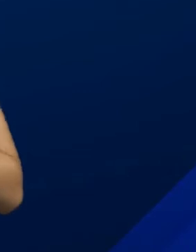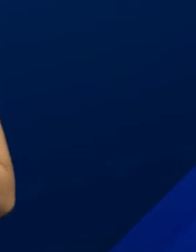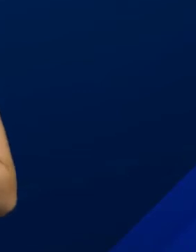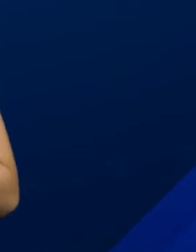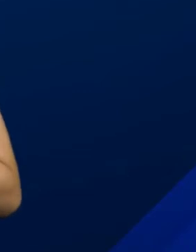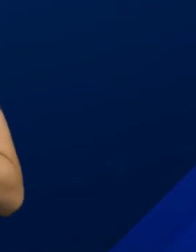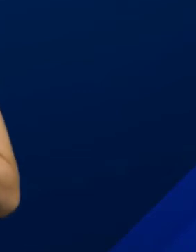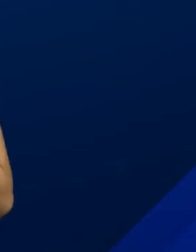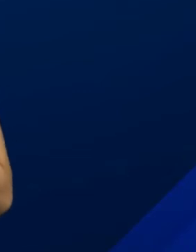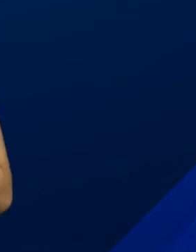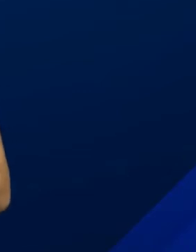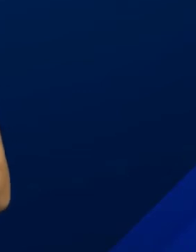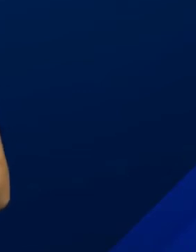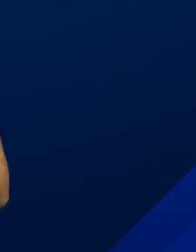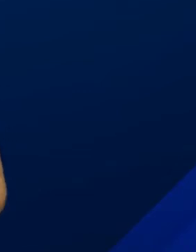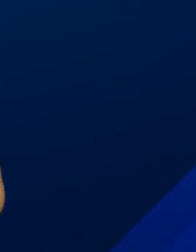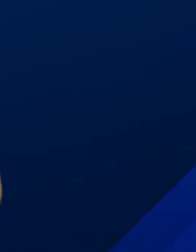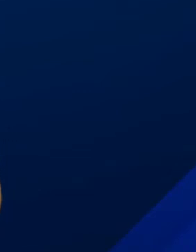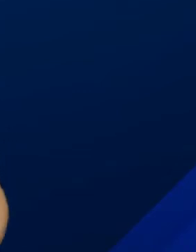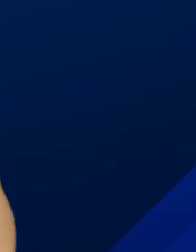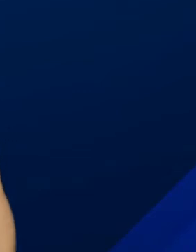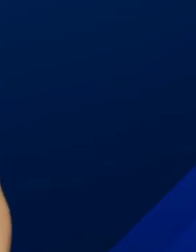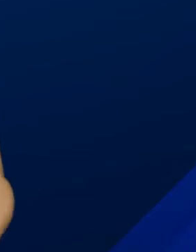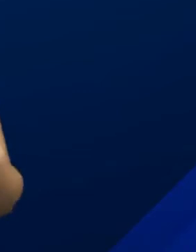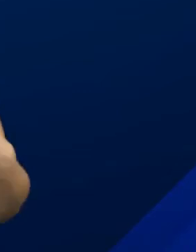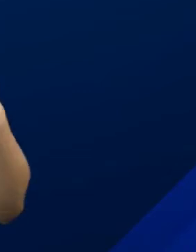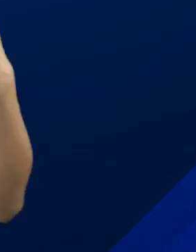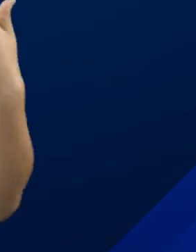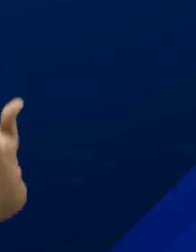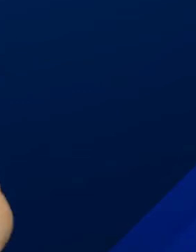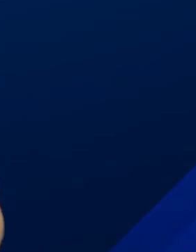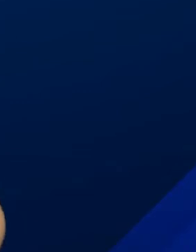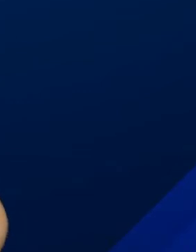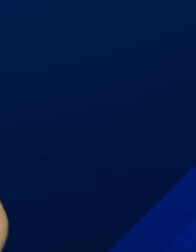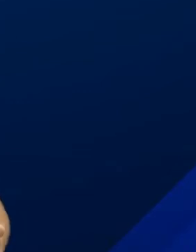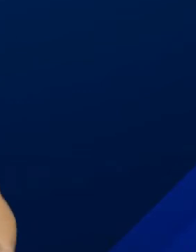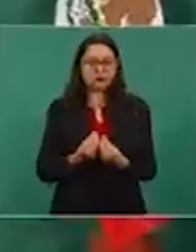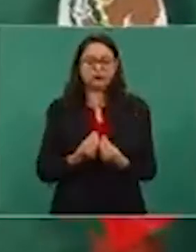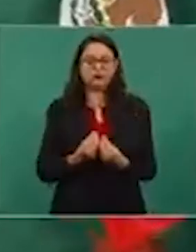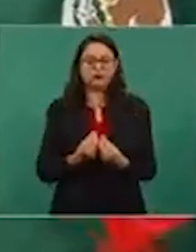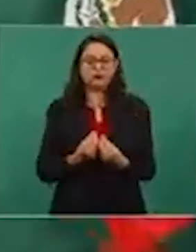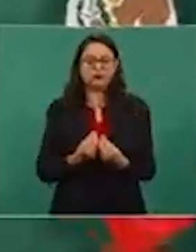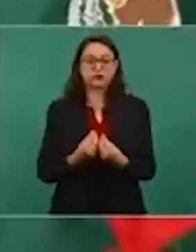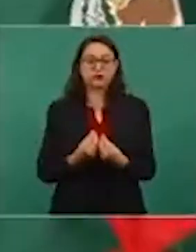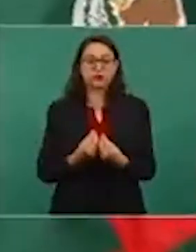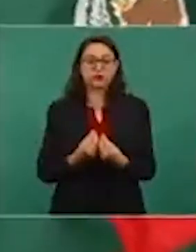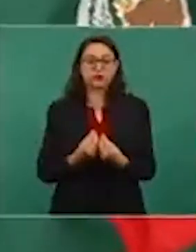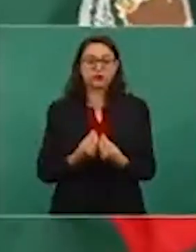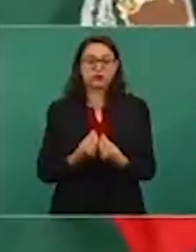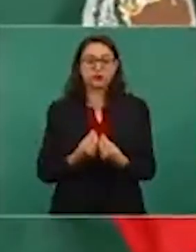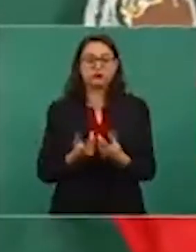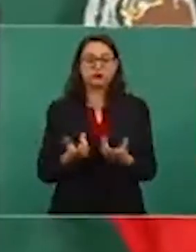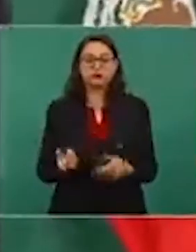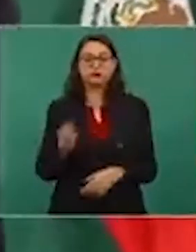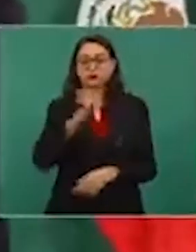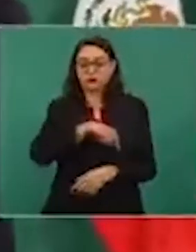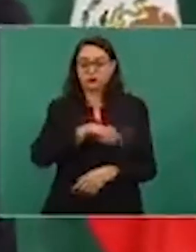al presidente López Obrador para esclarecer la investigación y AMLO aceptó. Me enteré que el